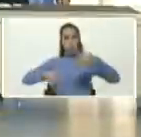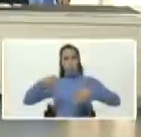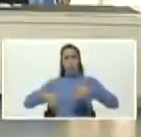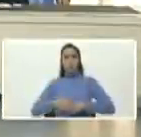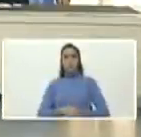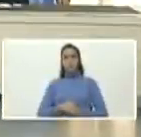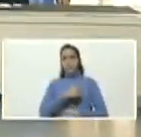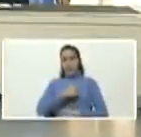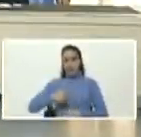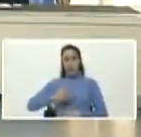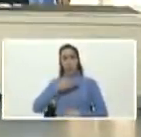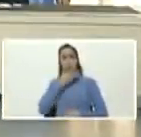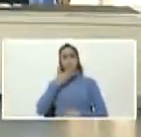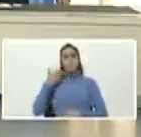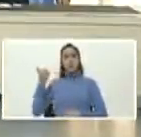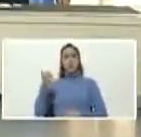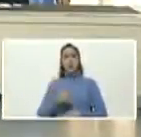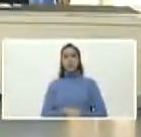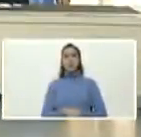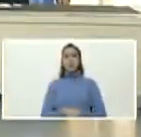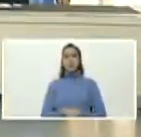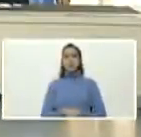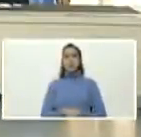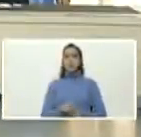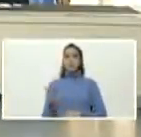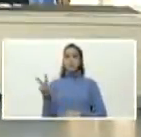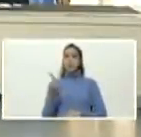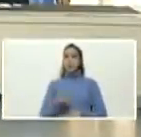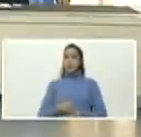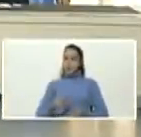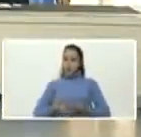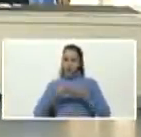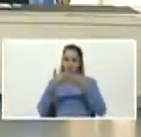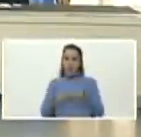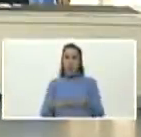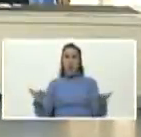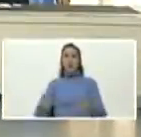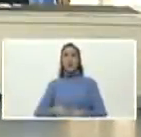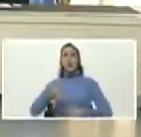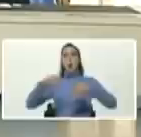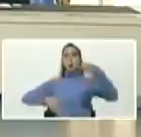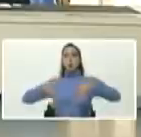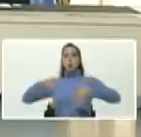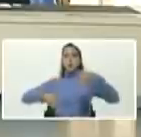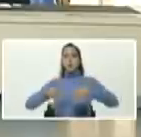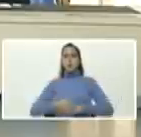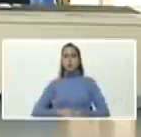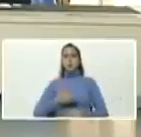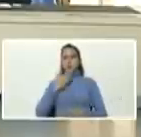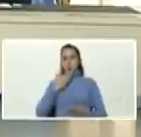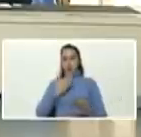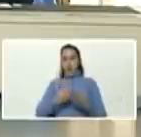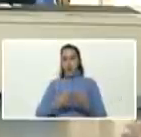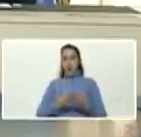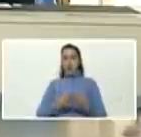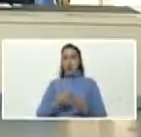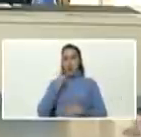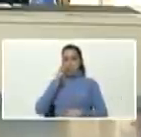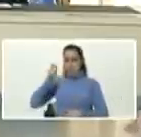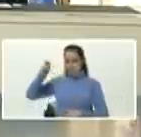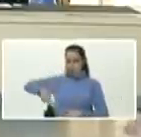porque queremos mejorar, porque Venezuela garantiza la justicia. Muchas gracias, señor fiscal.